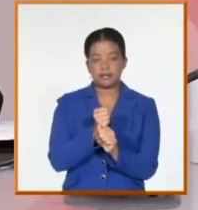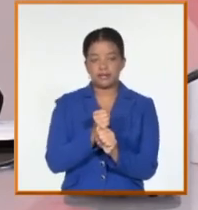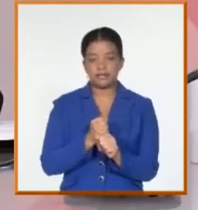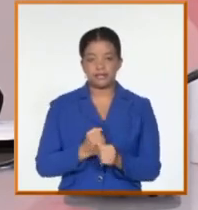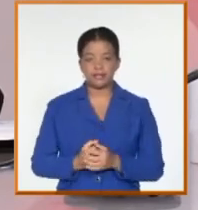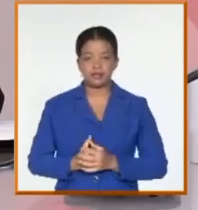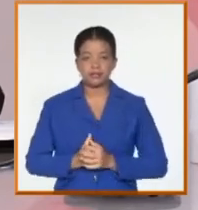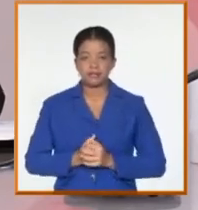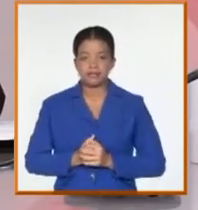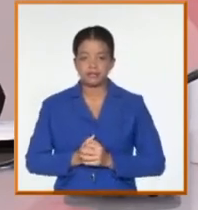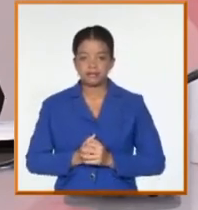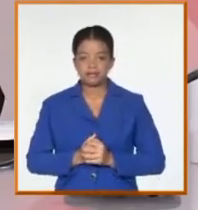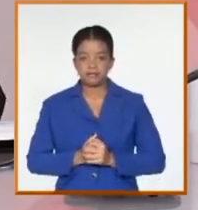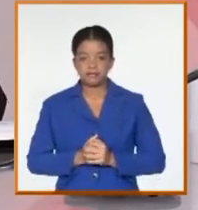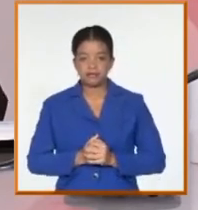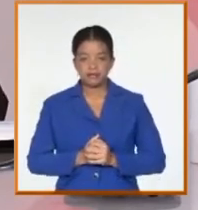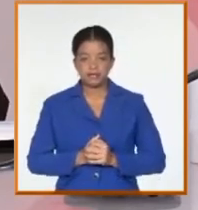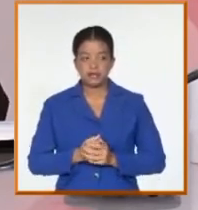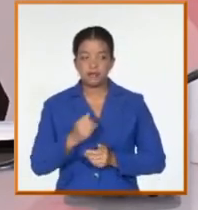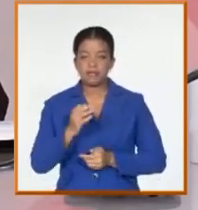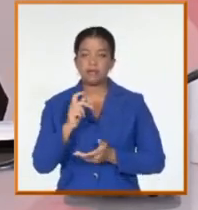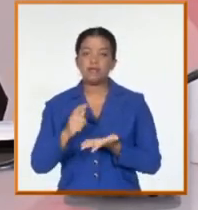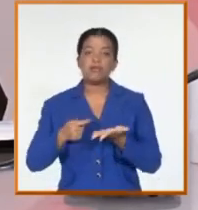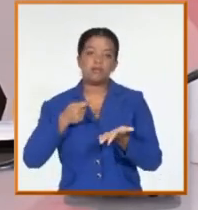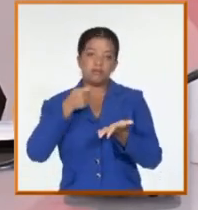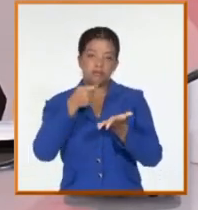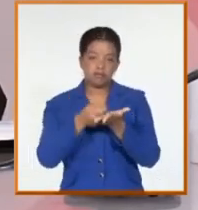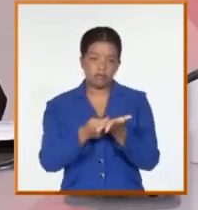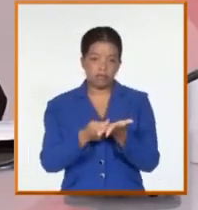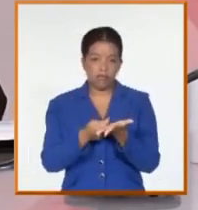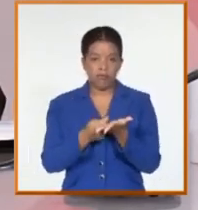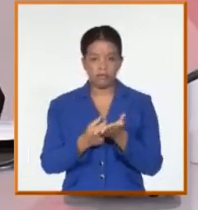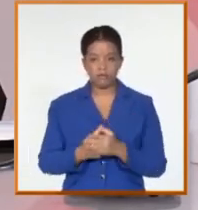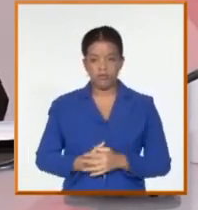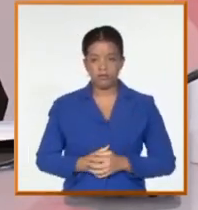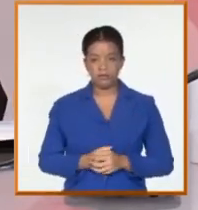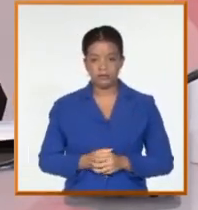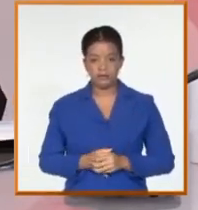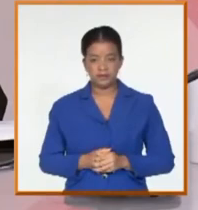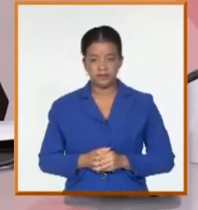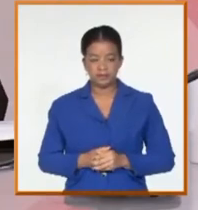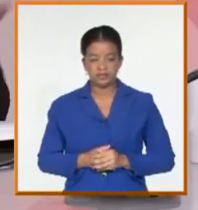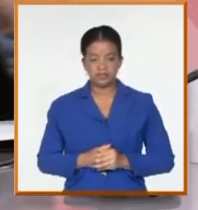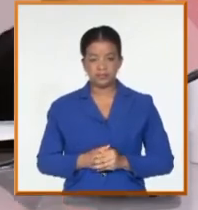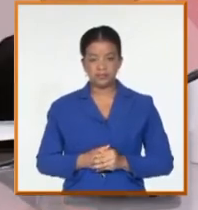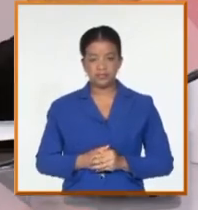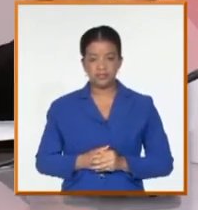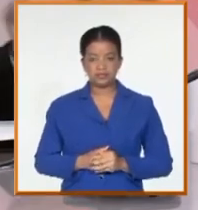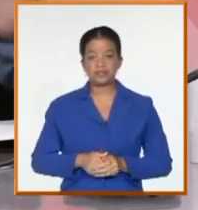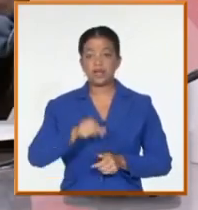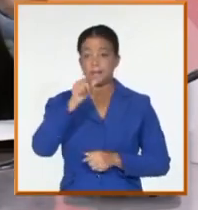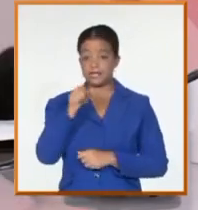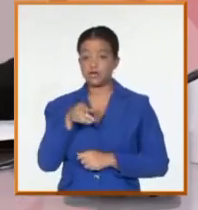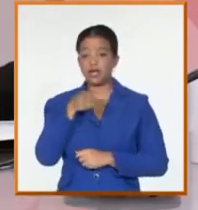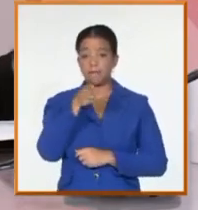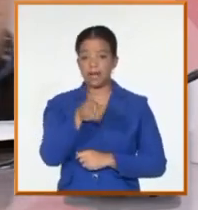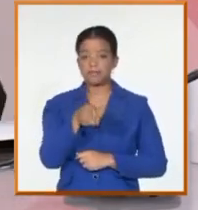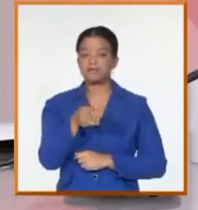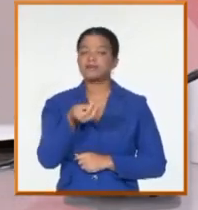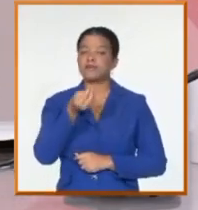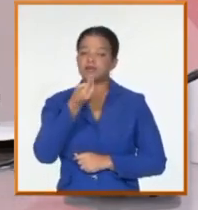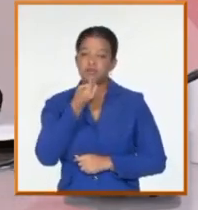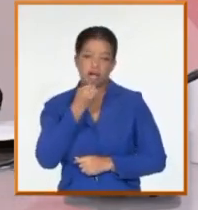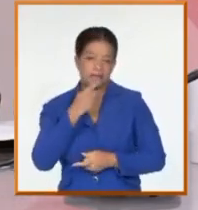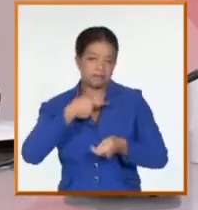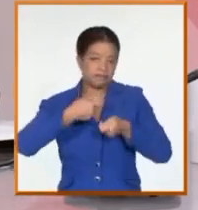caso de la posibilidad de los pagos de los pagos electrónicos de manera que el usuario de las panaderías tenga todas las posibilidades sea